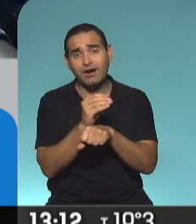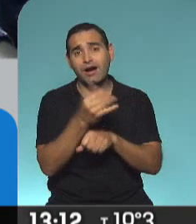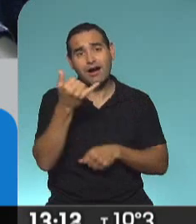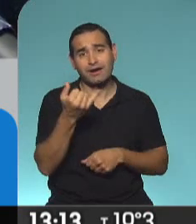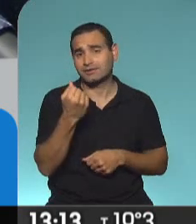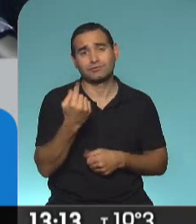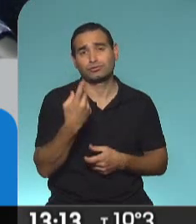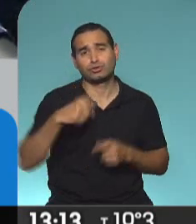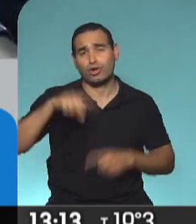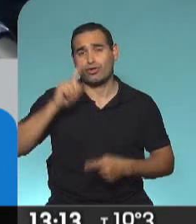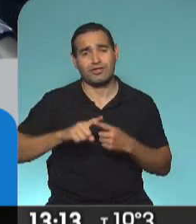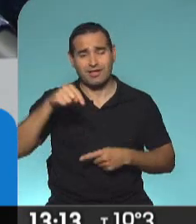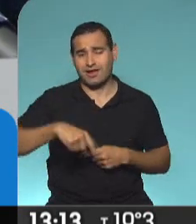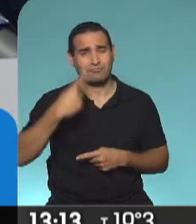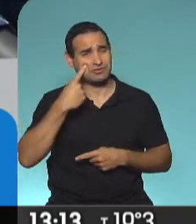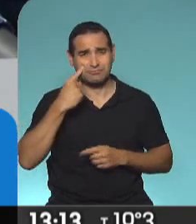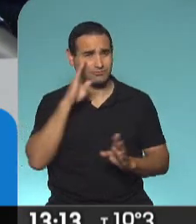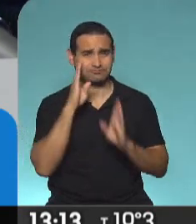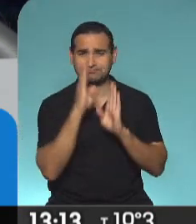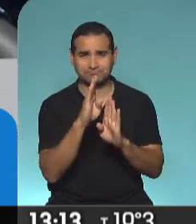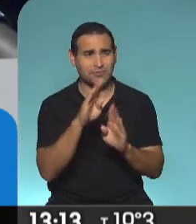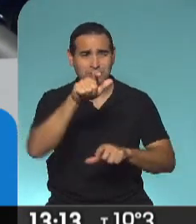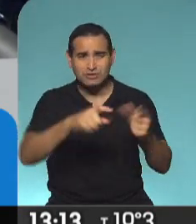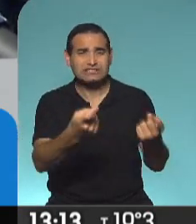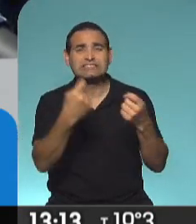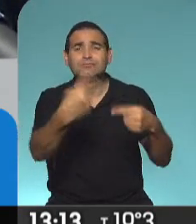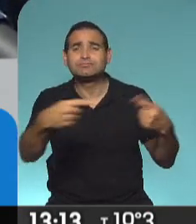las 24 horas el municipio acá, atendiendo las necesidades de cada uno